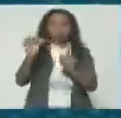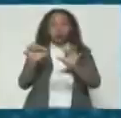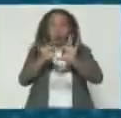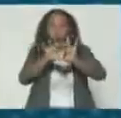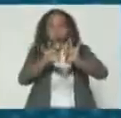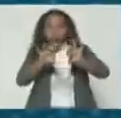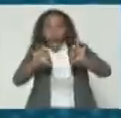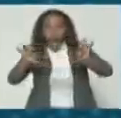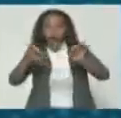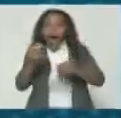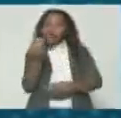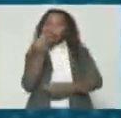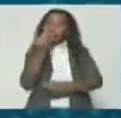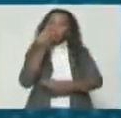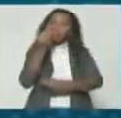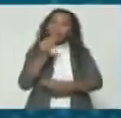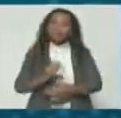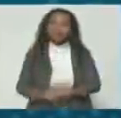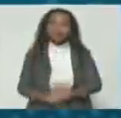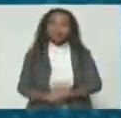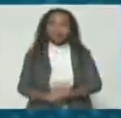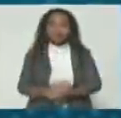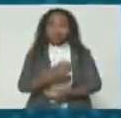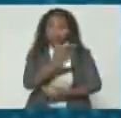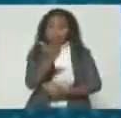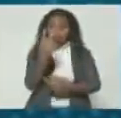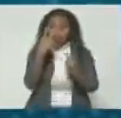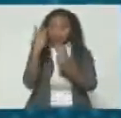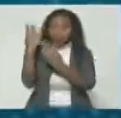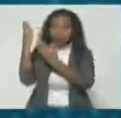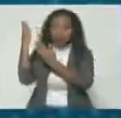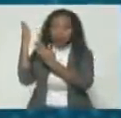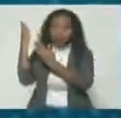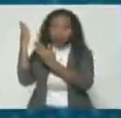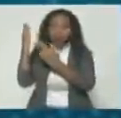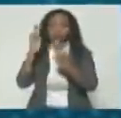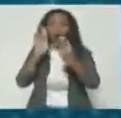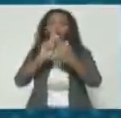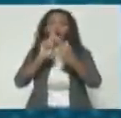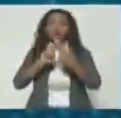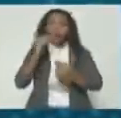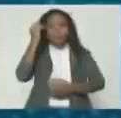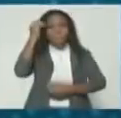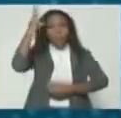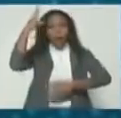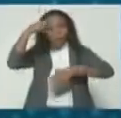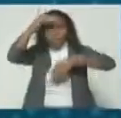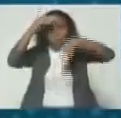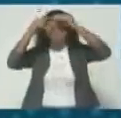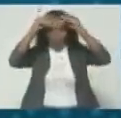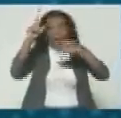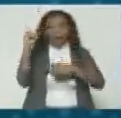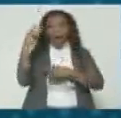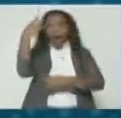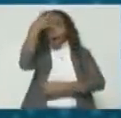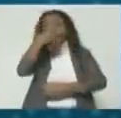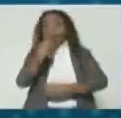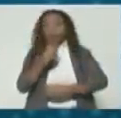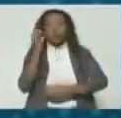cereales. Correcto, bueno, para que ustedes vean el conocimiento de esta joven